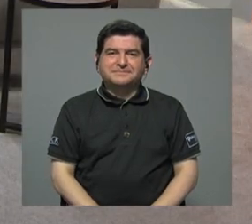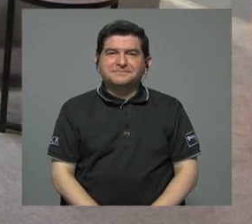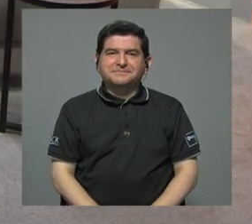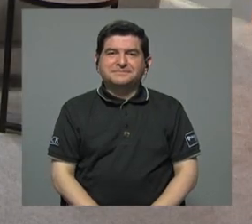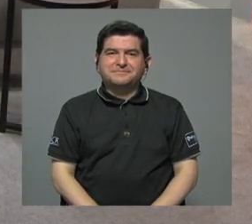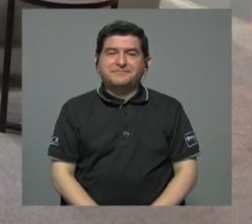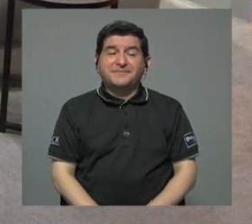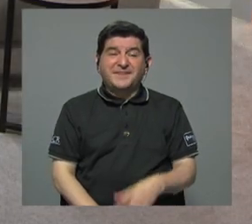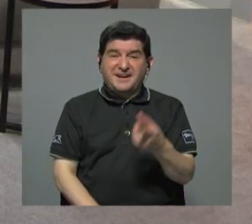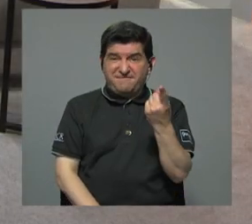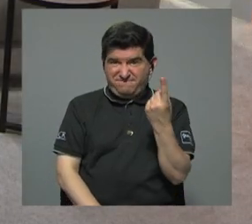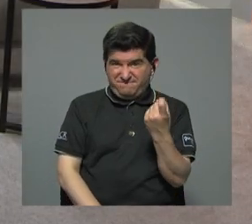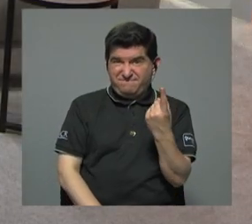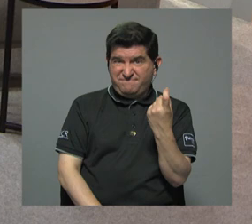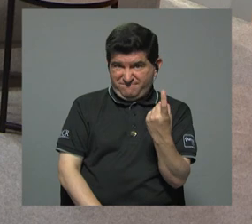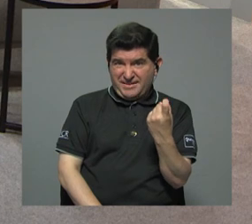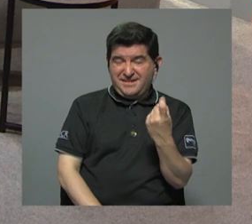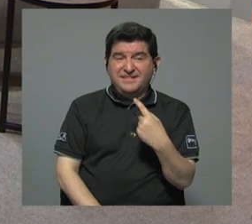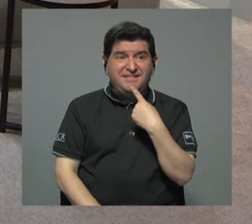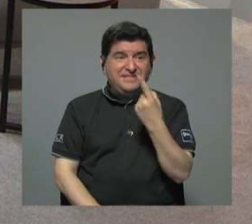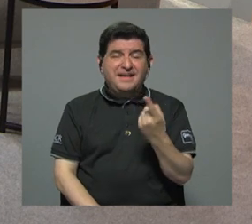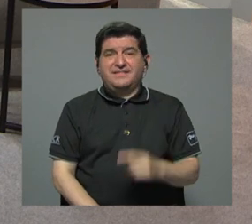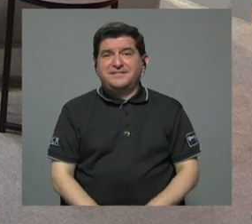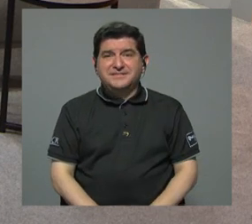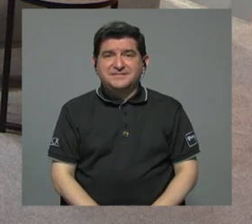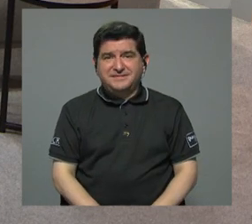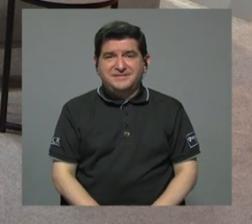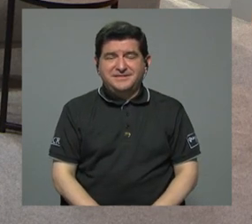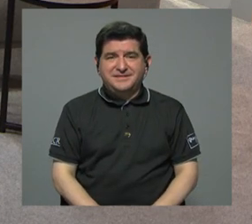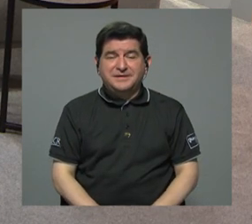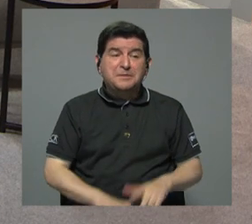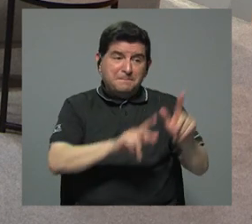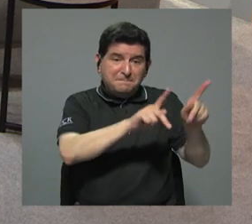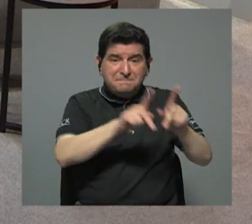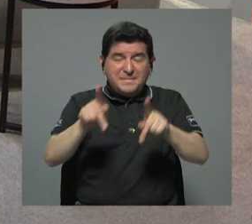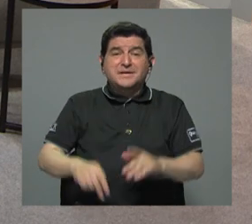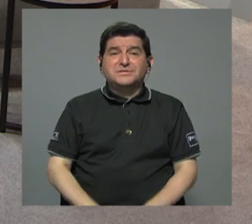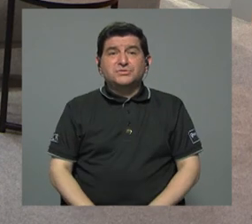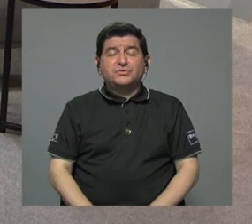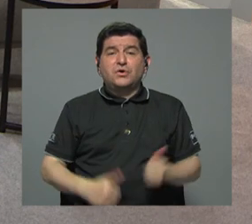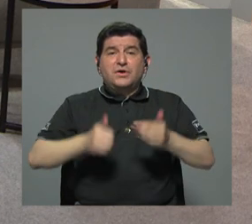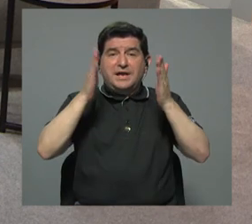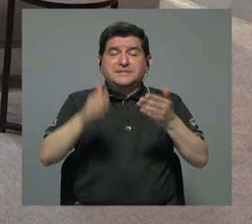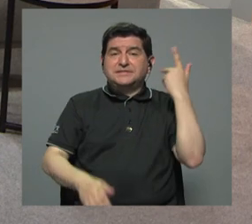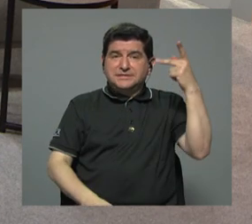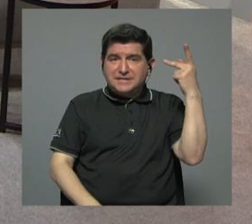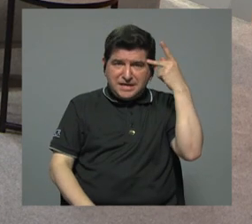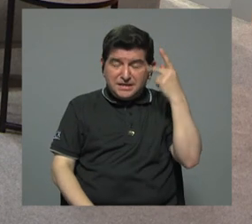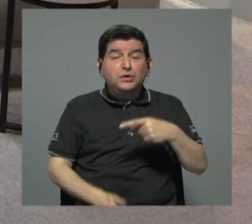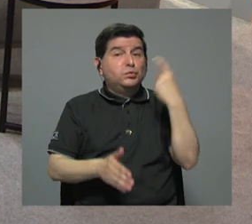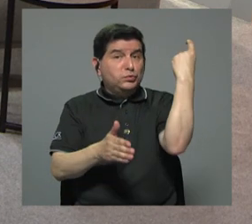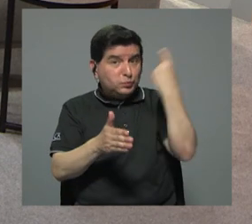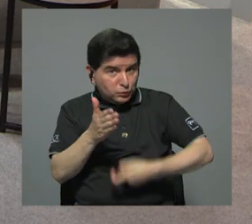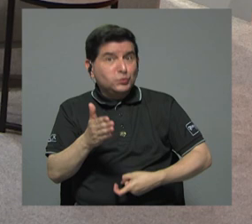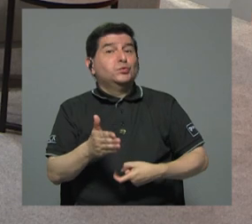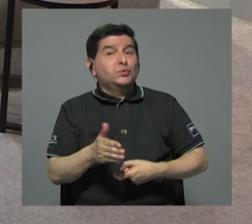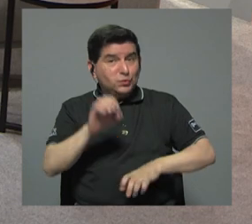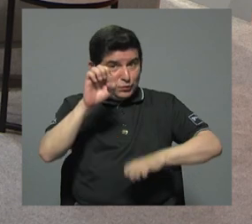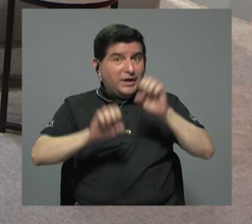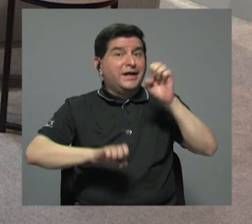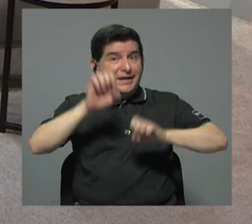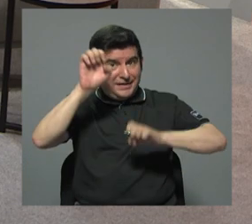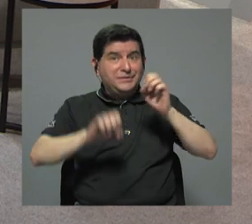hace falta algo más estaba hablando de las personas aspirantes en la política me da muy duro muy duro en la evaluación